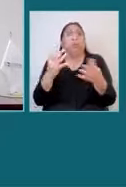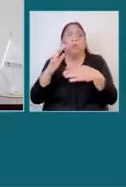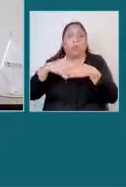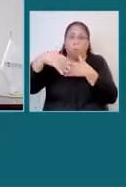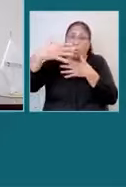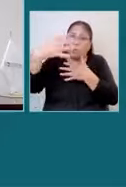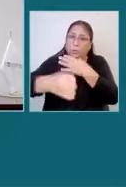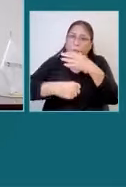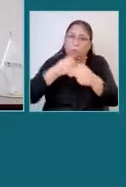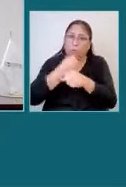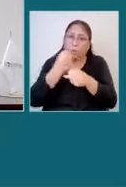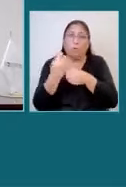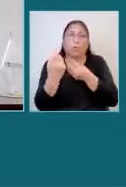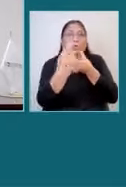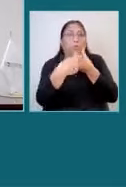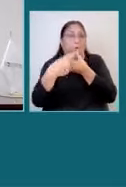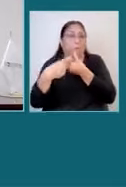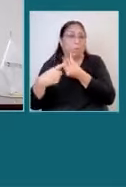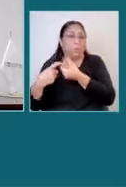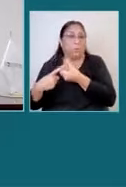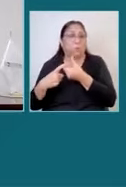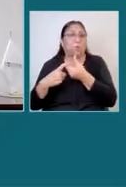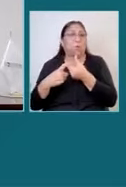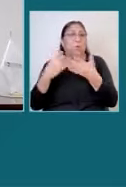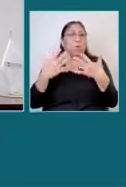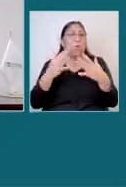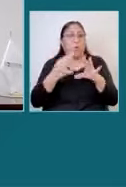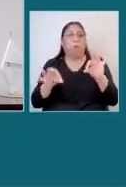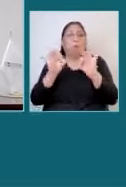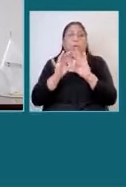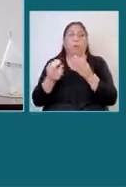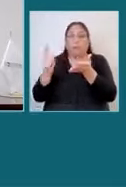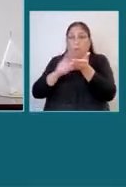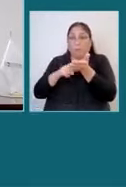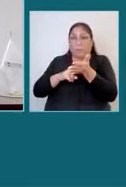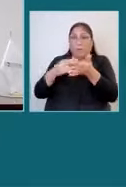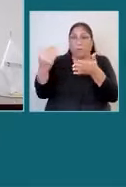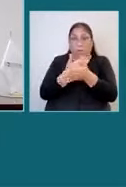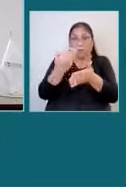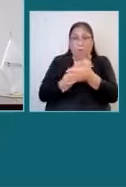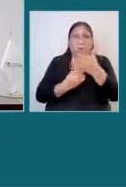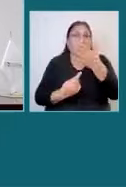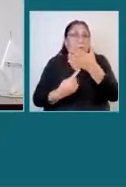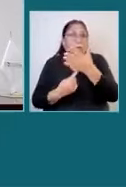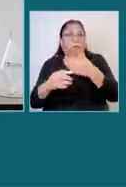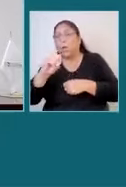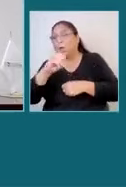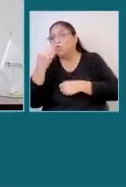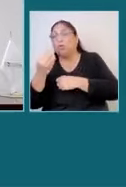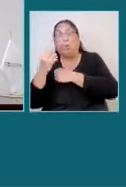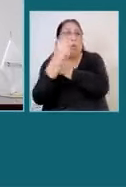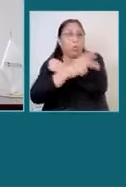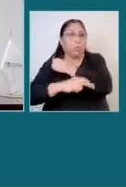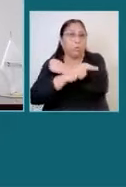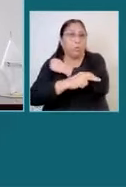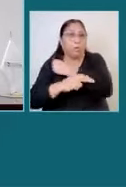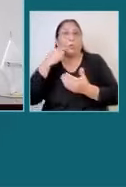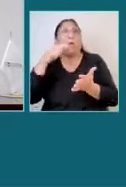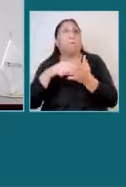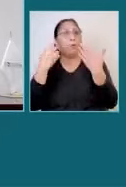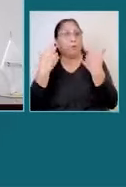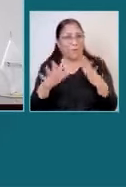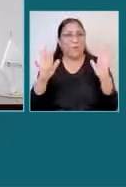años con una participación importante de startups peruanas o también de startups extranjeras, pero que ya